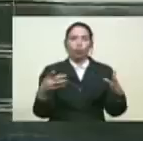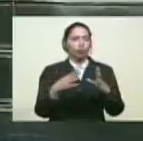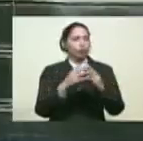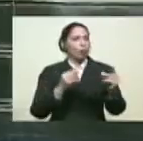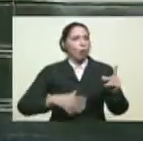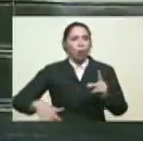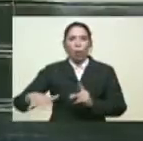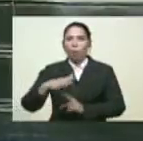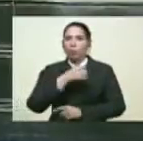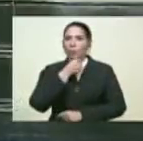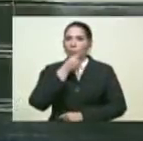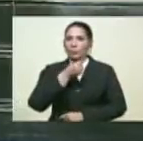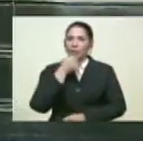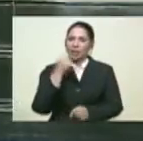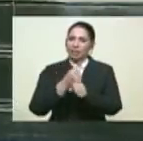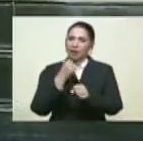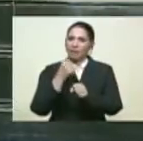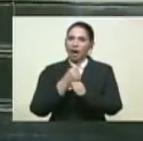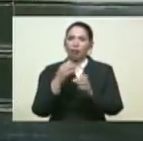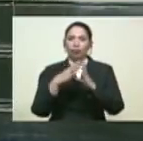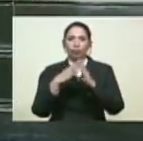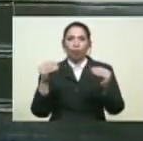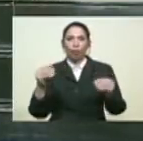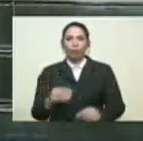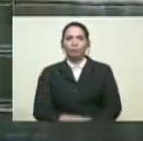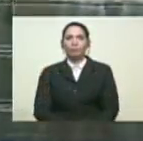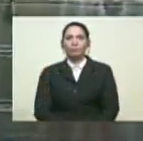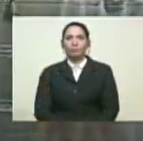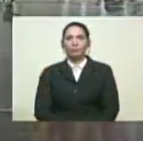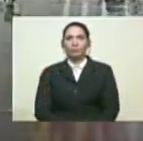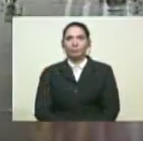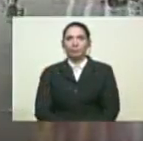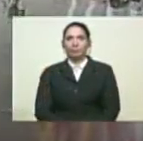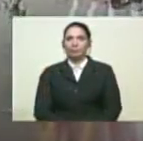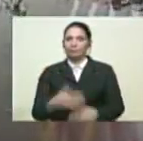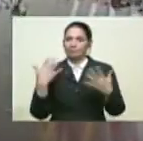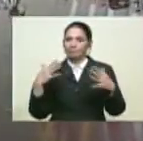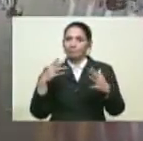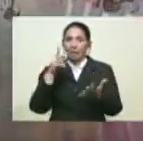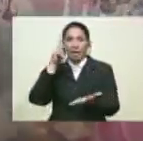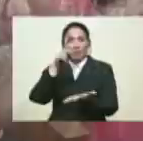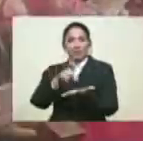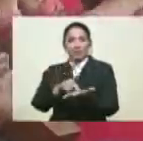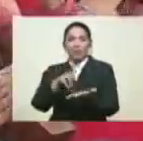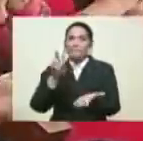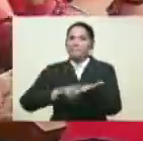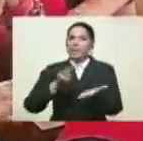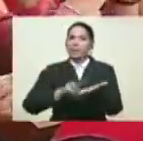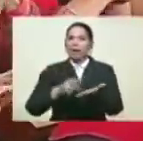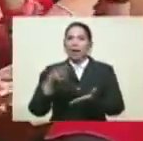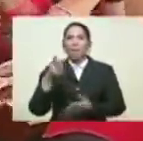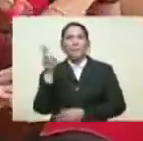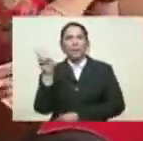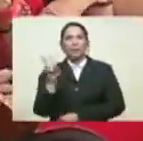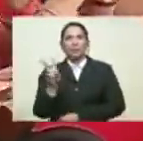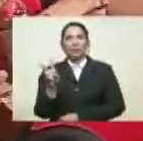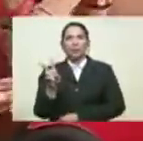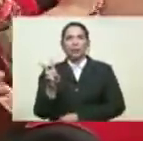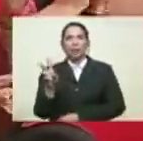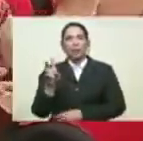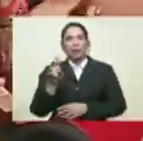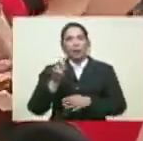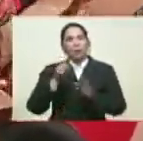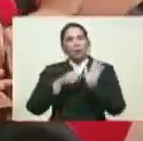en donde ustedes trabajan, todos los medios. Vamos a llegarle con nuestra verdad a Venezuela y al mundo.